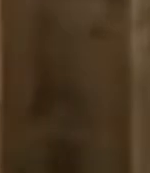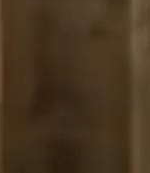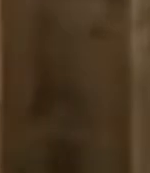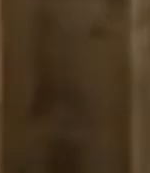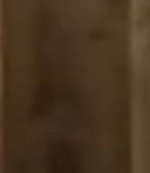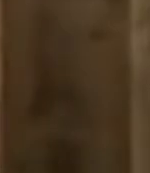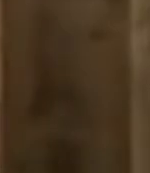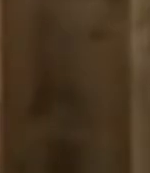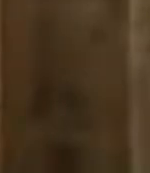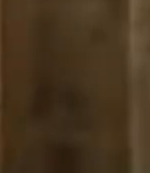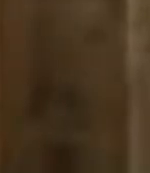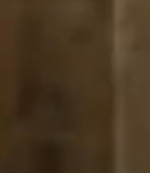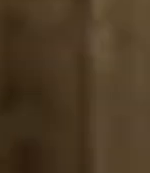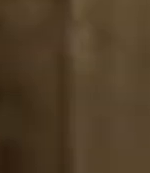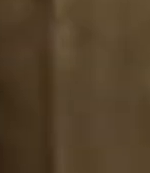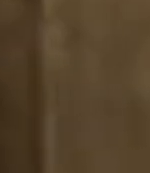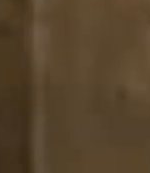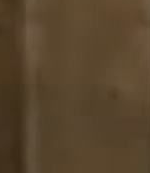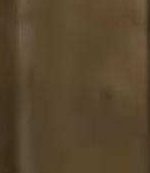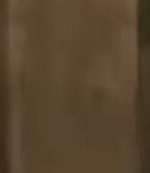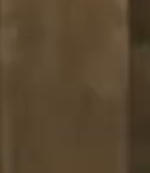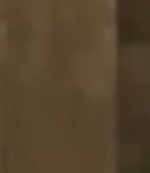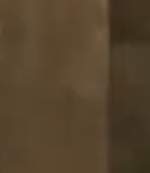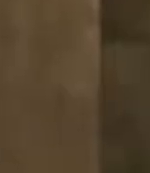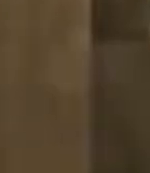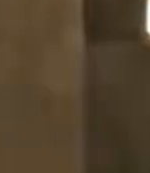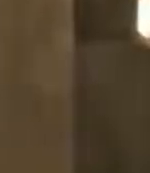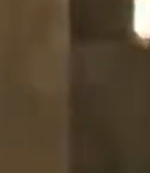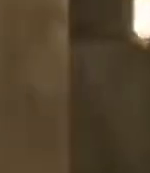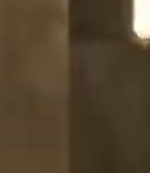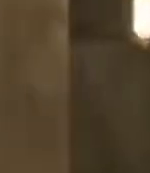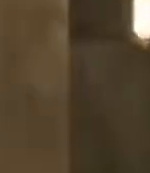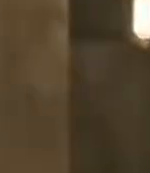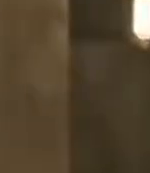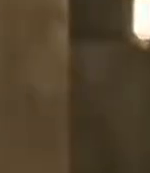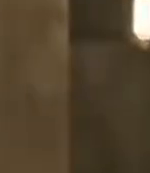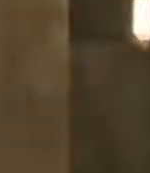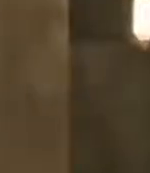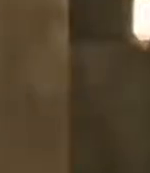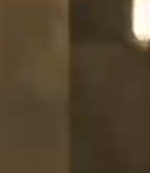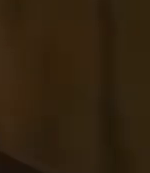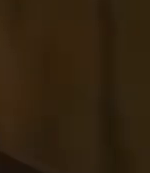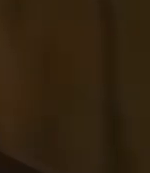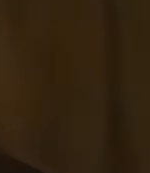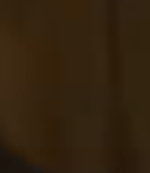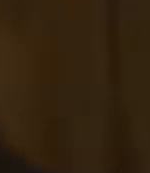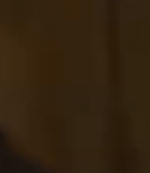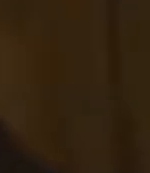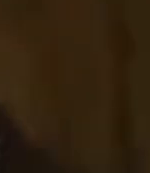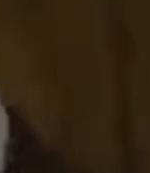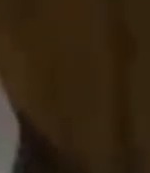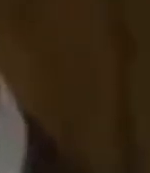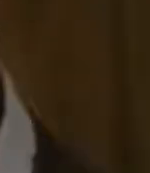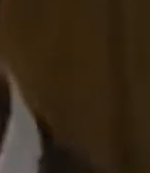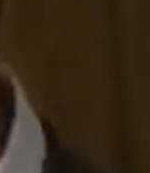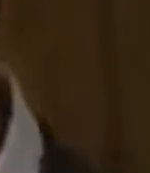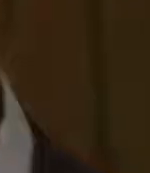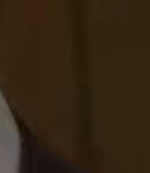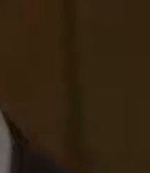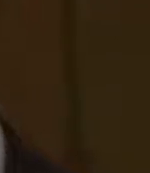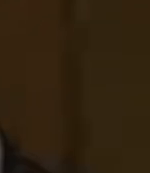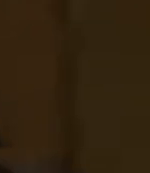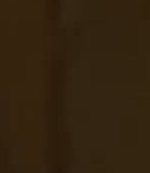en el video girl on line com for everyone ahora cuando alguien